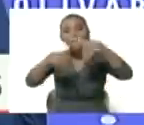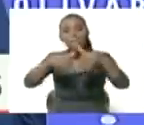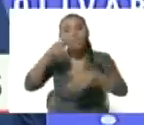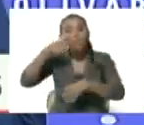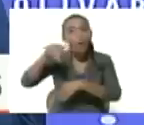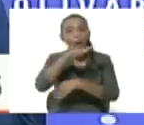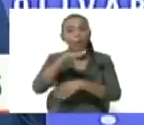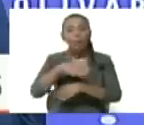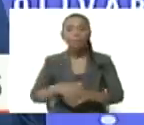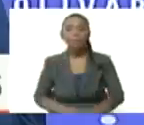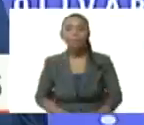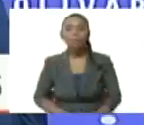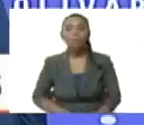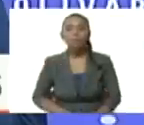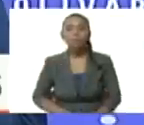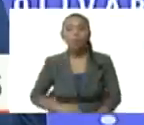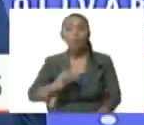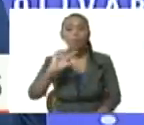Un tercio fue reelecto.